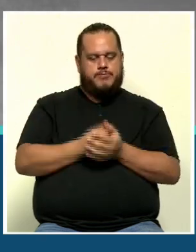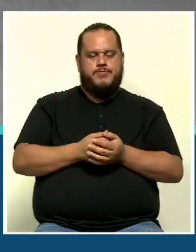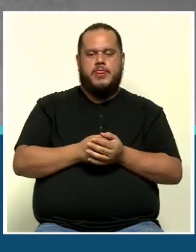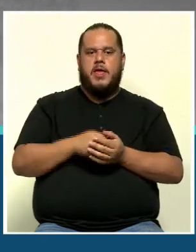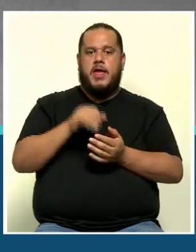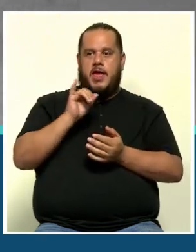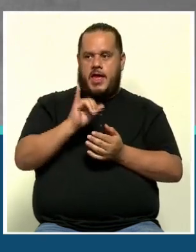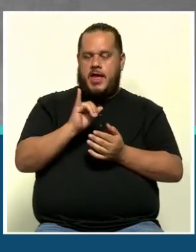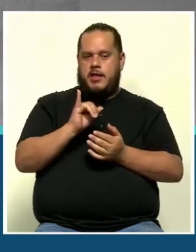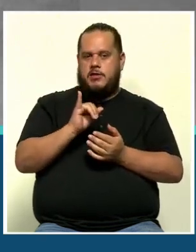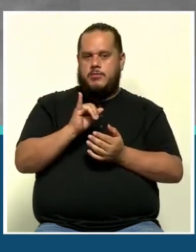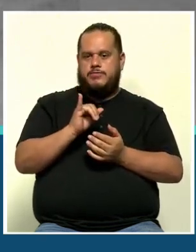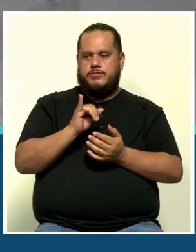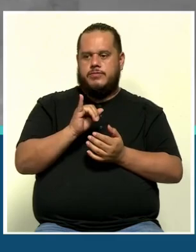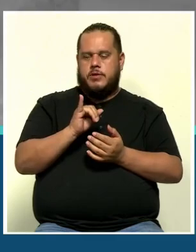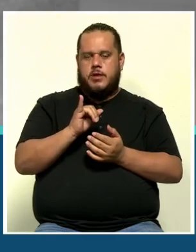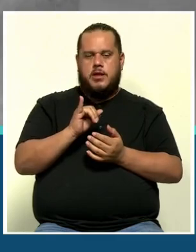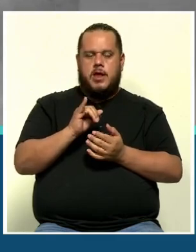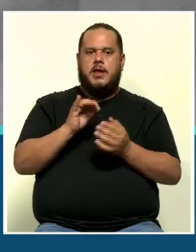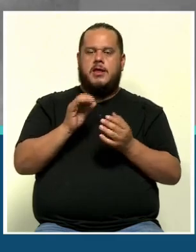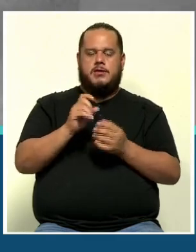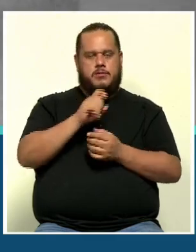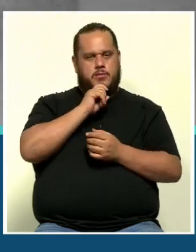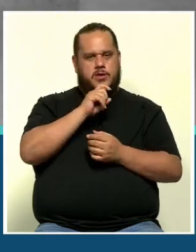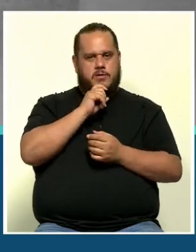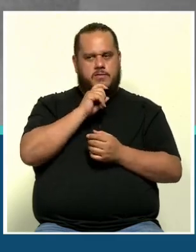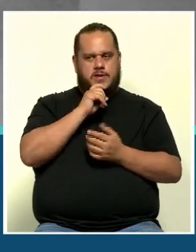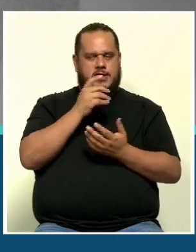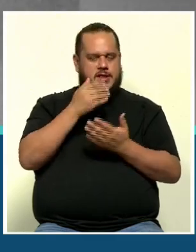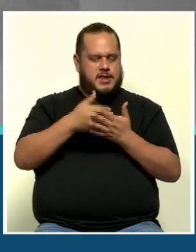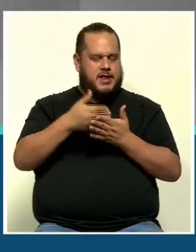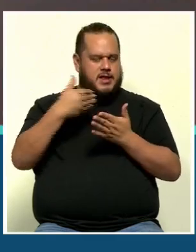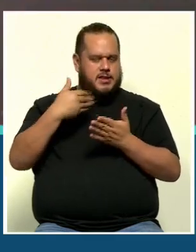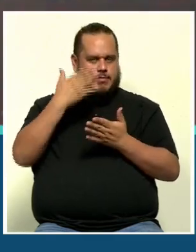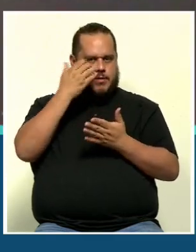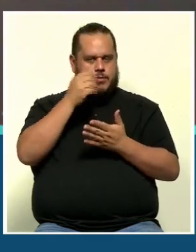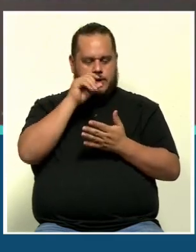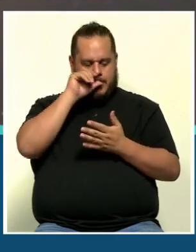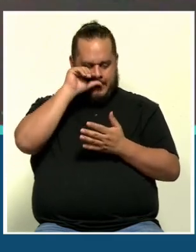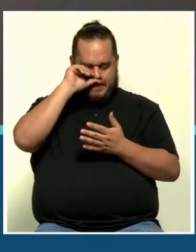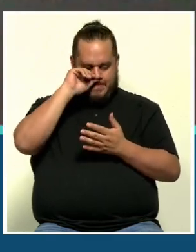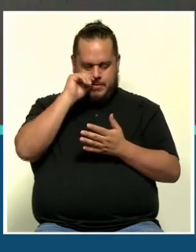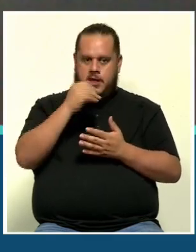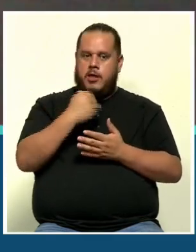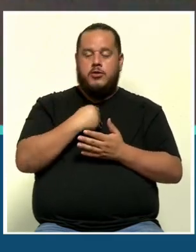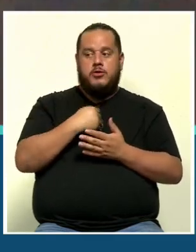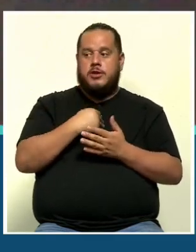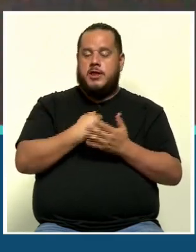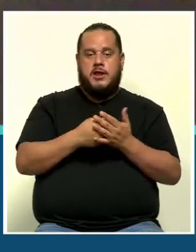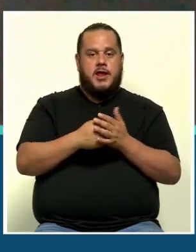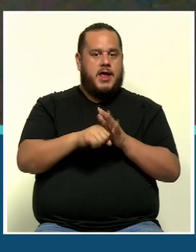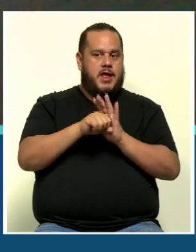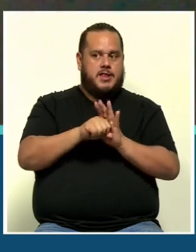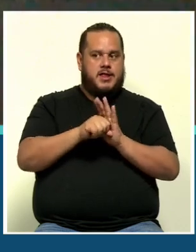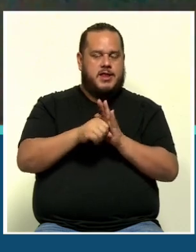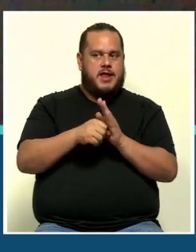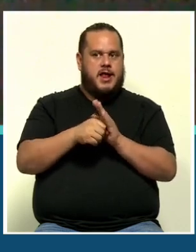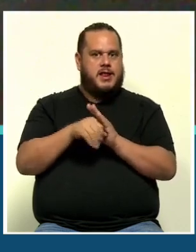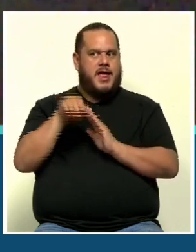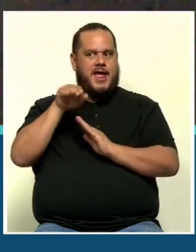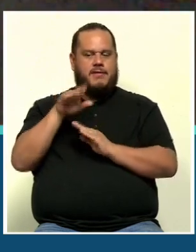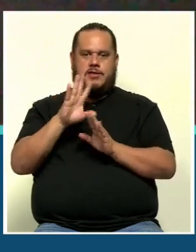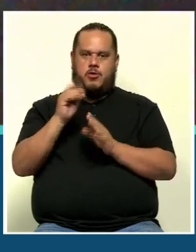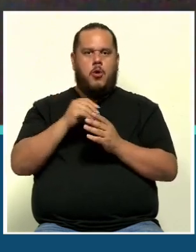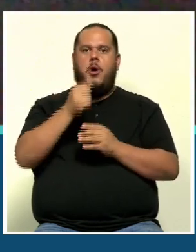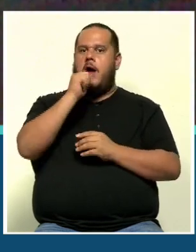erupciones freáticas son sumamente difíciles de anticipar, porque no tiene señal precursores, o sea, nada más agua que se